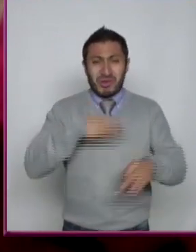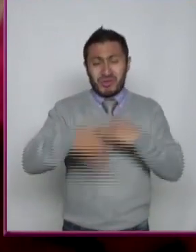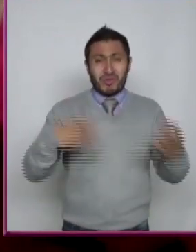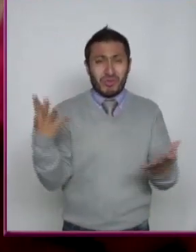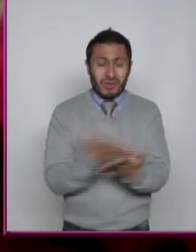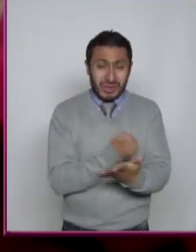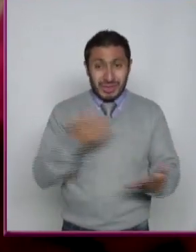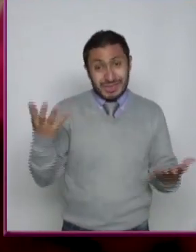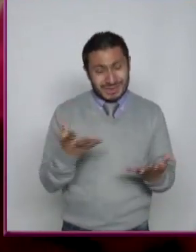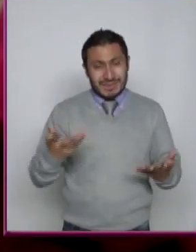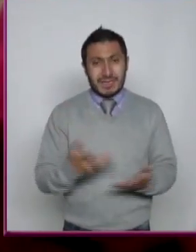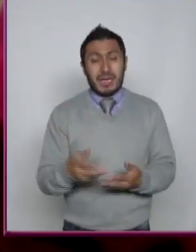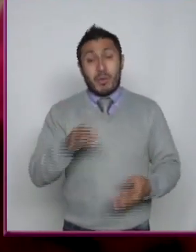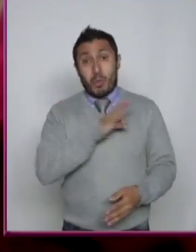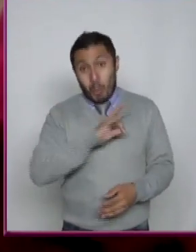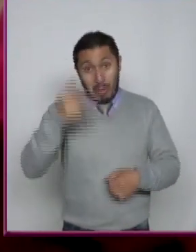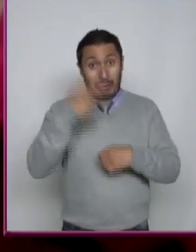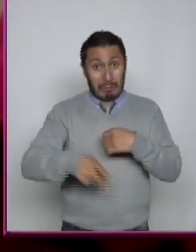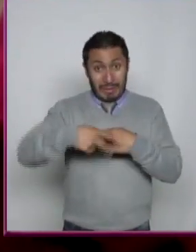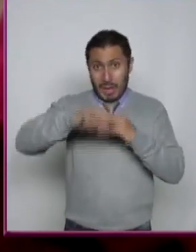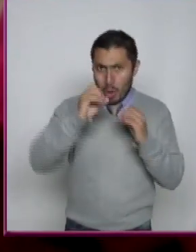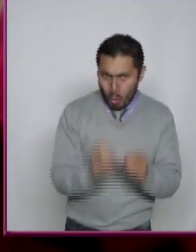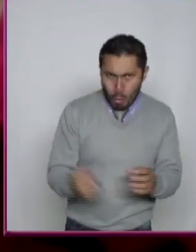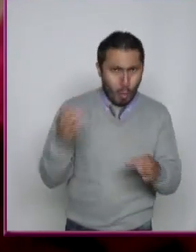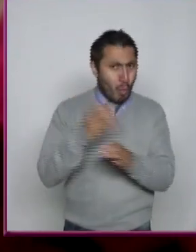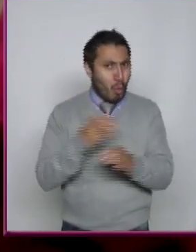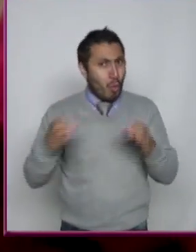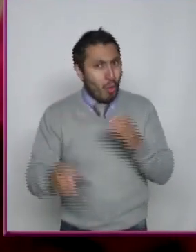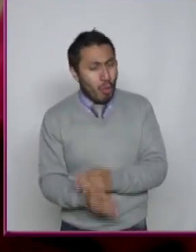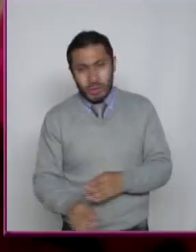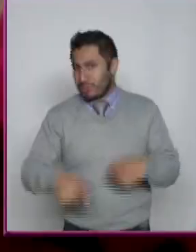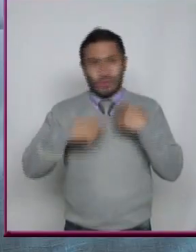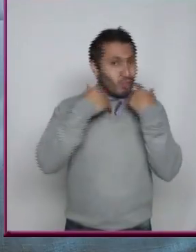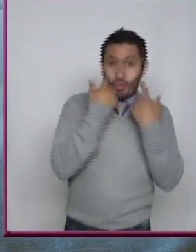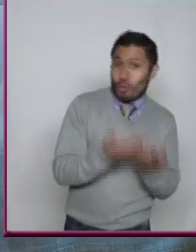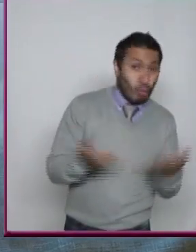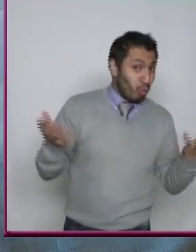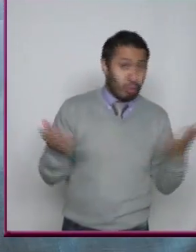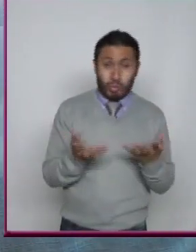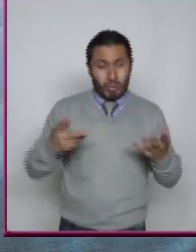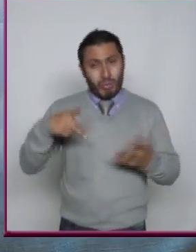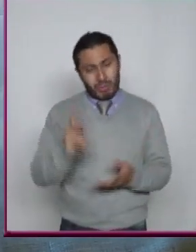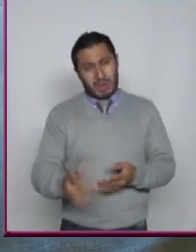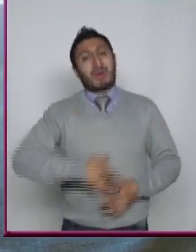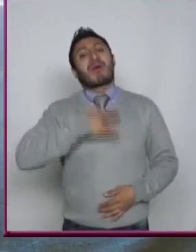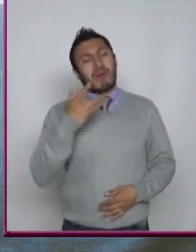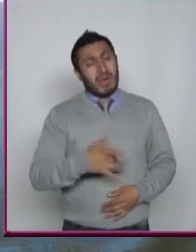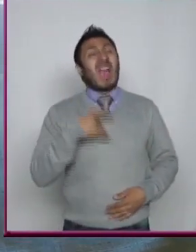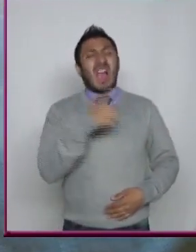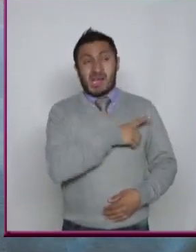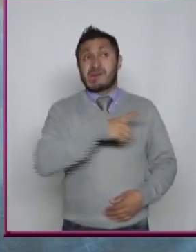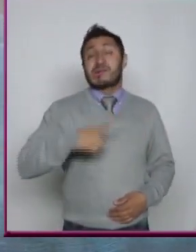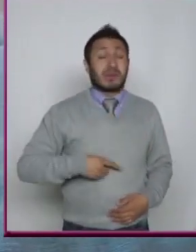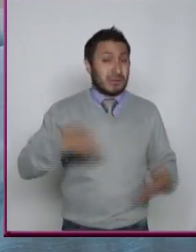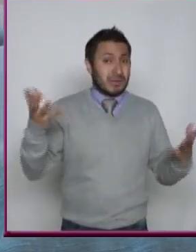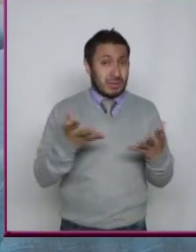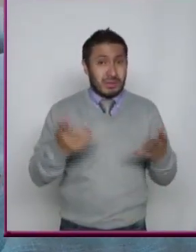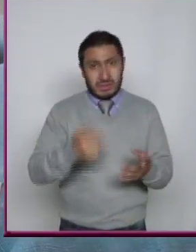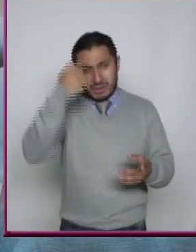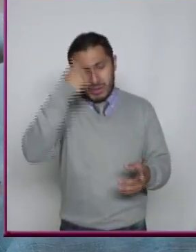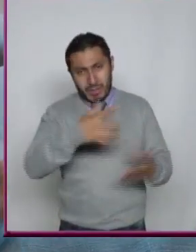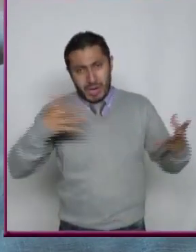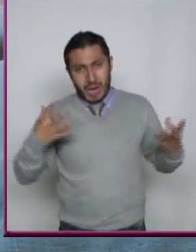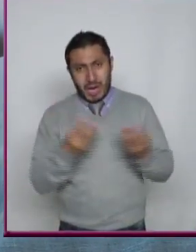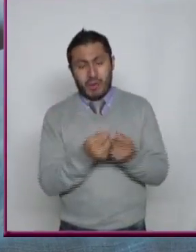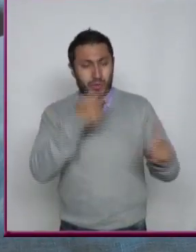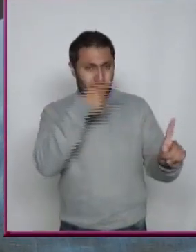situación de riesgo o nos podría llevar a hacer cosas que igual no queremos hacer, pero sentimos que tenemos que hacer para poder estar con